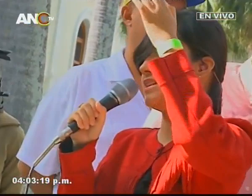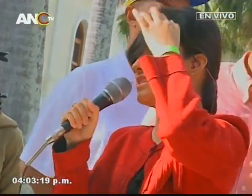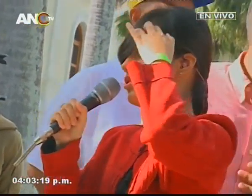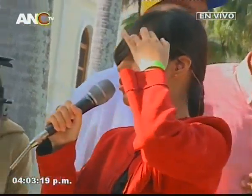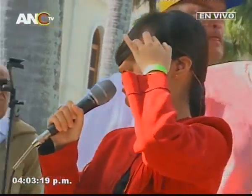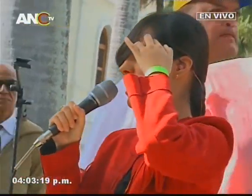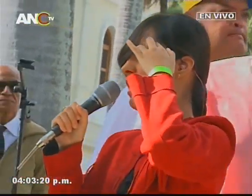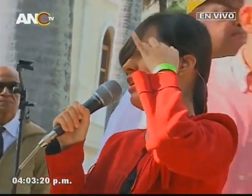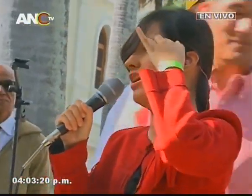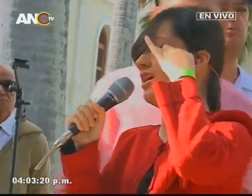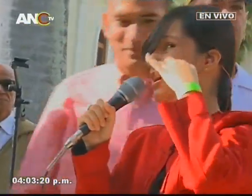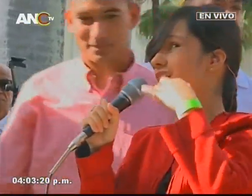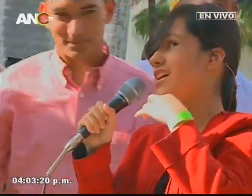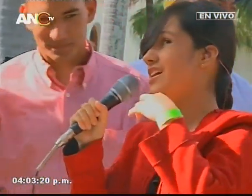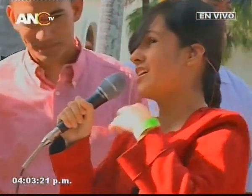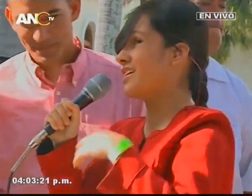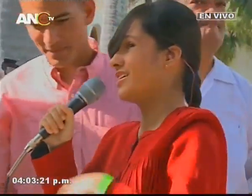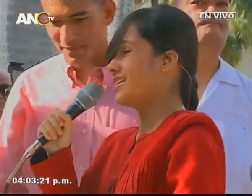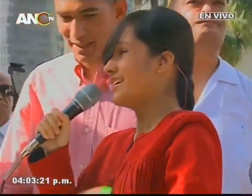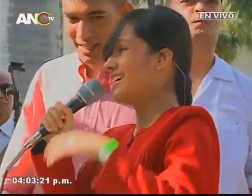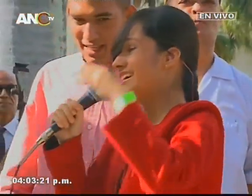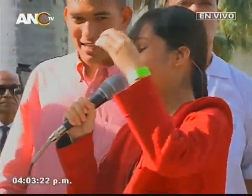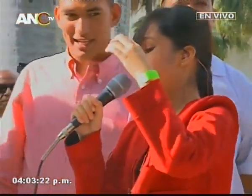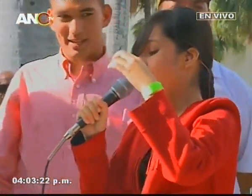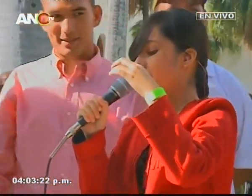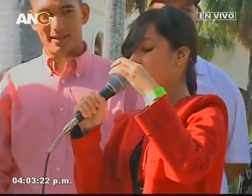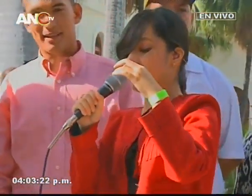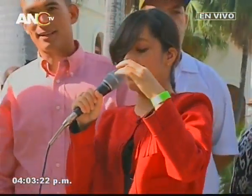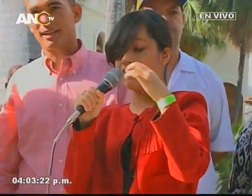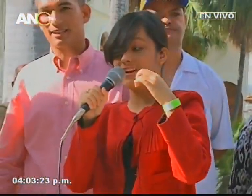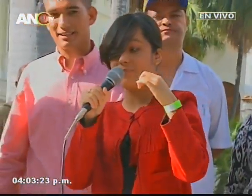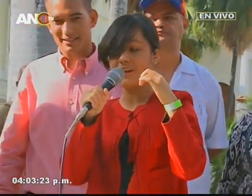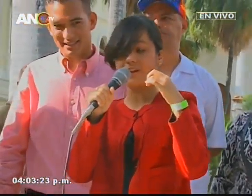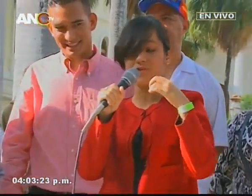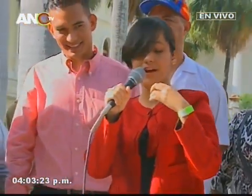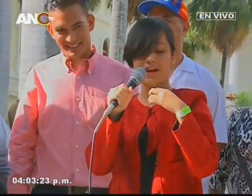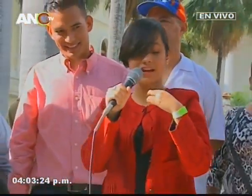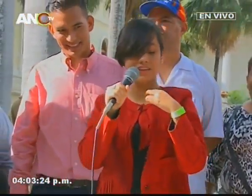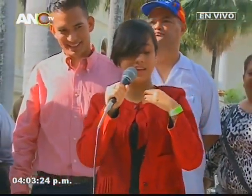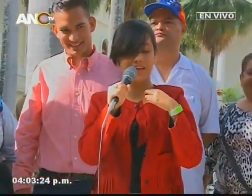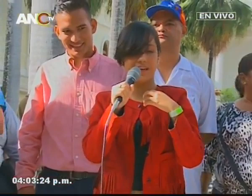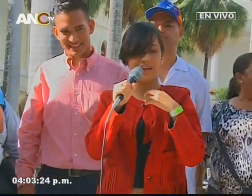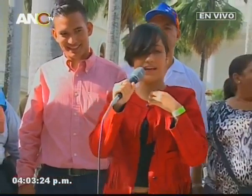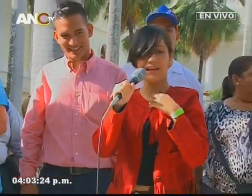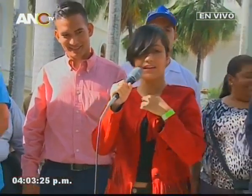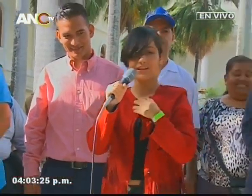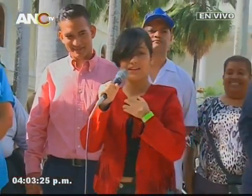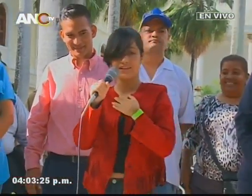has visto llorar. Y dile que me recuerde,